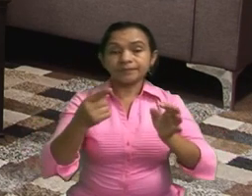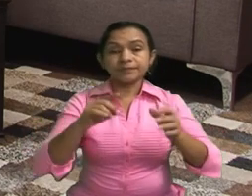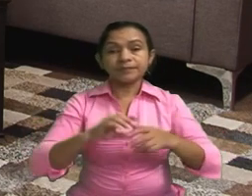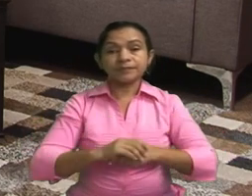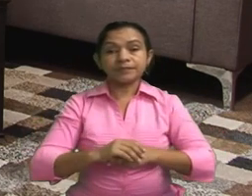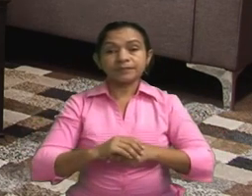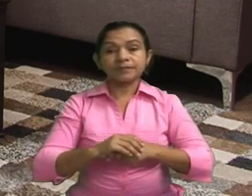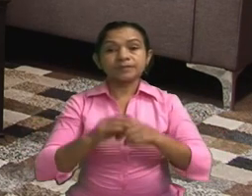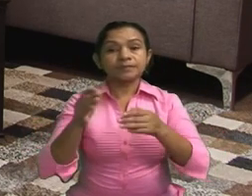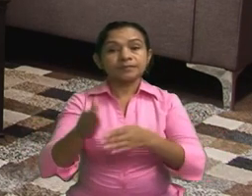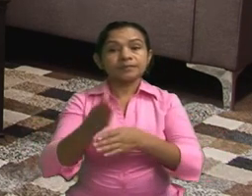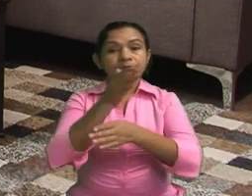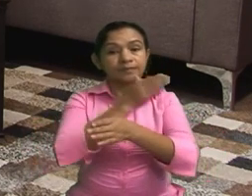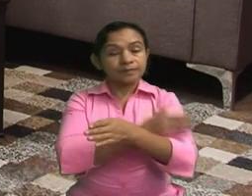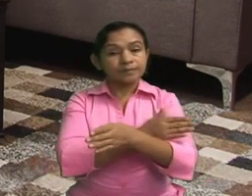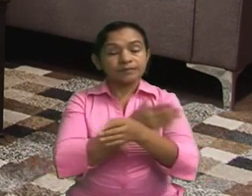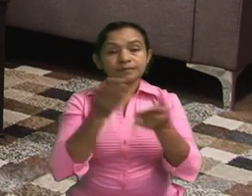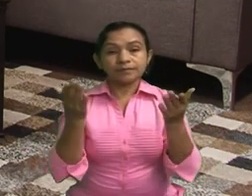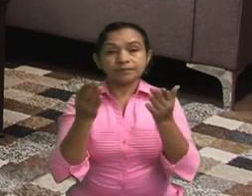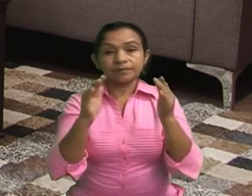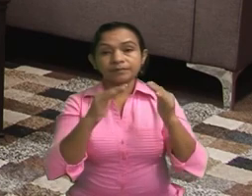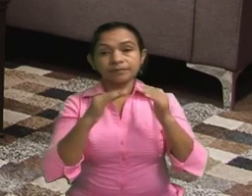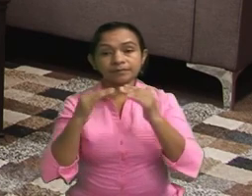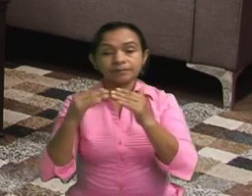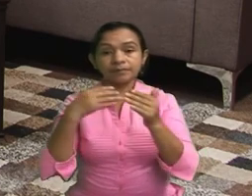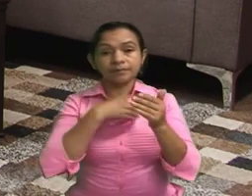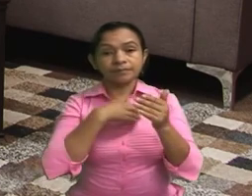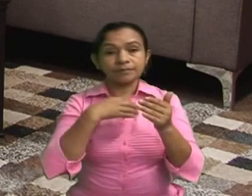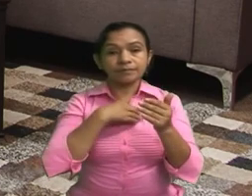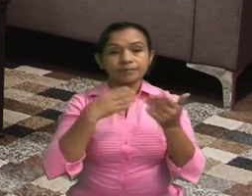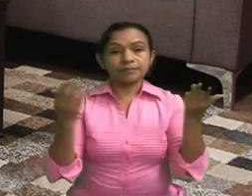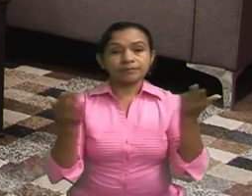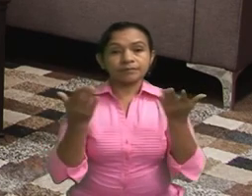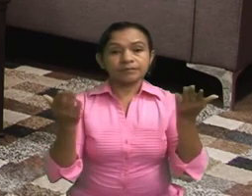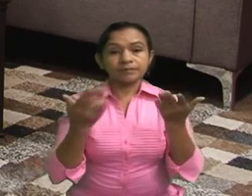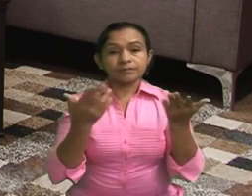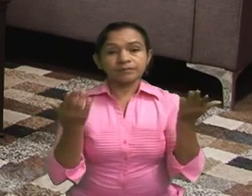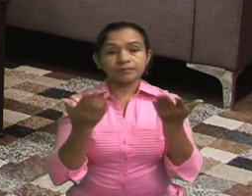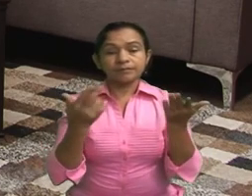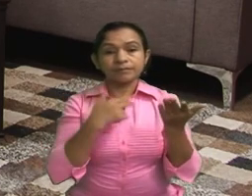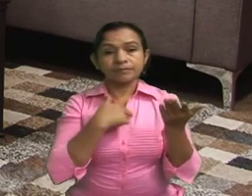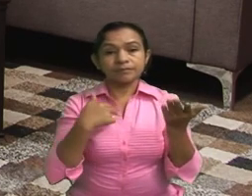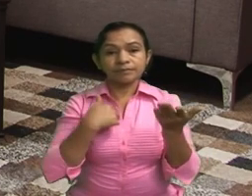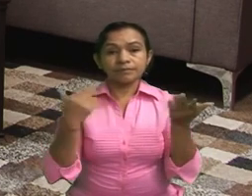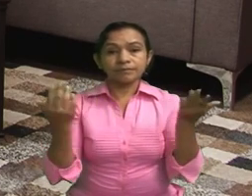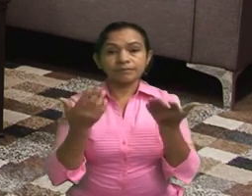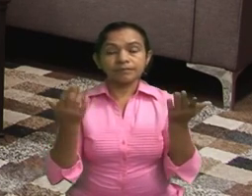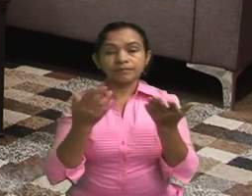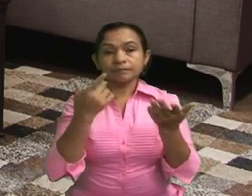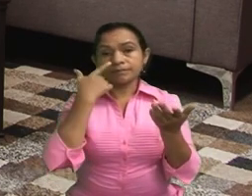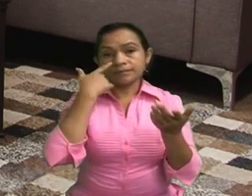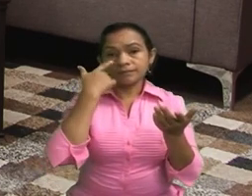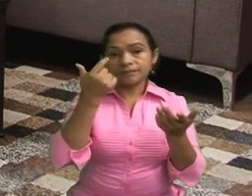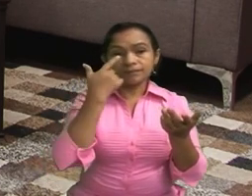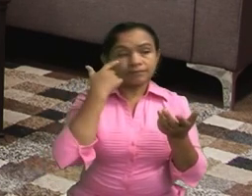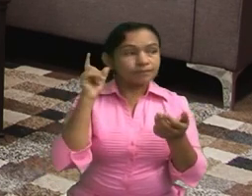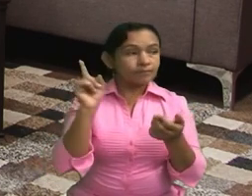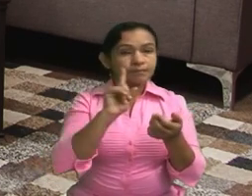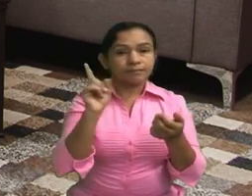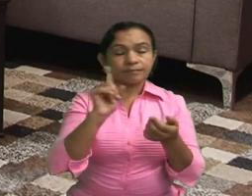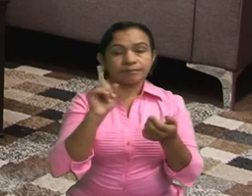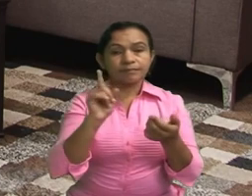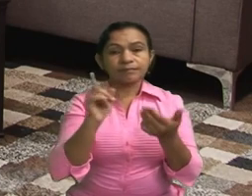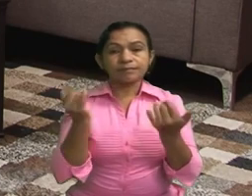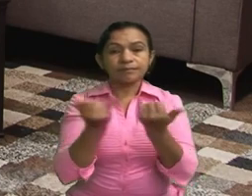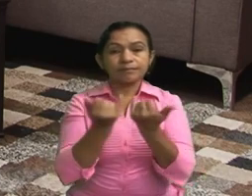¿verdad?, que antes las comunidades, nuestros territorios del Caribe, no estaban reconocidos, ¿verdad?, y todos